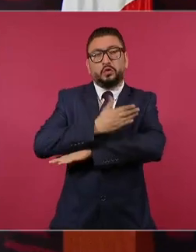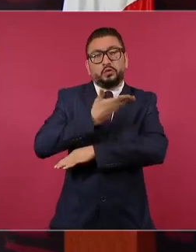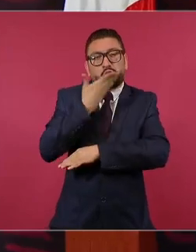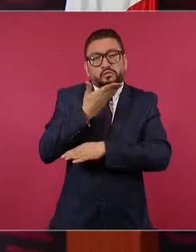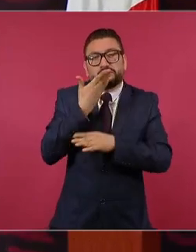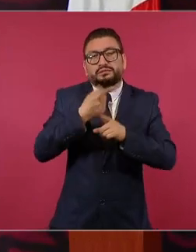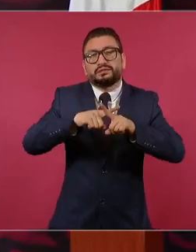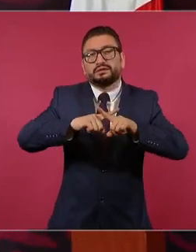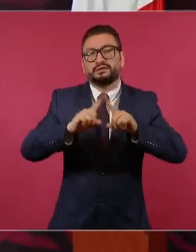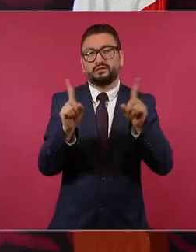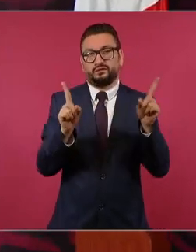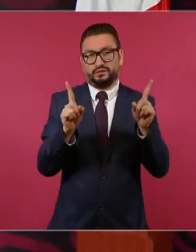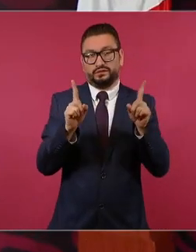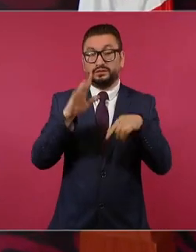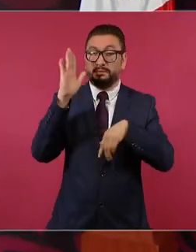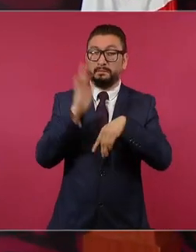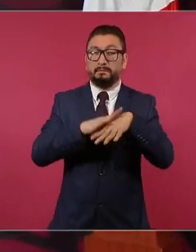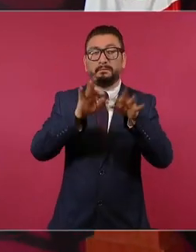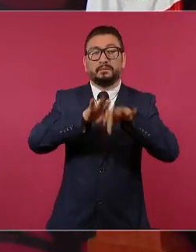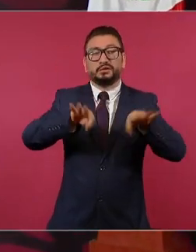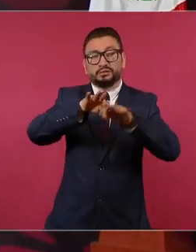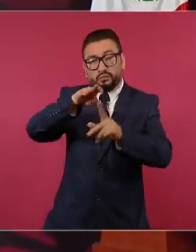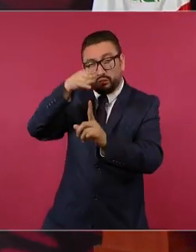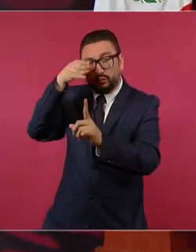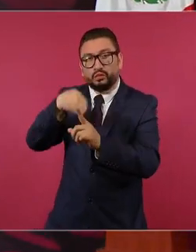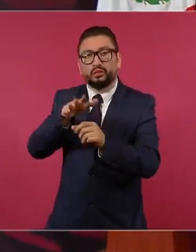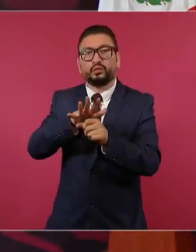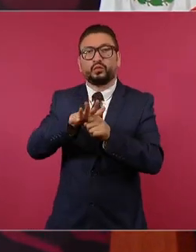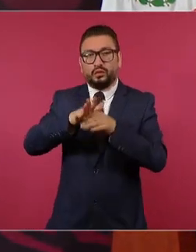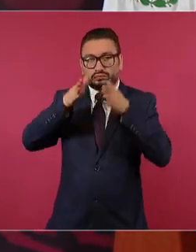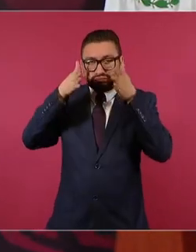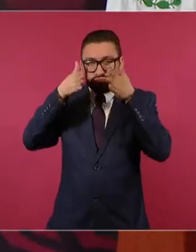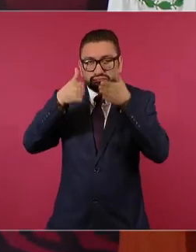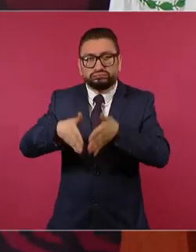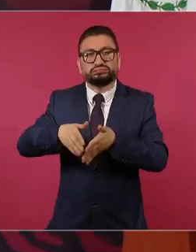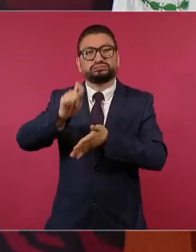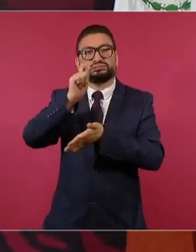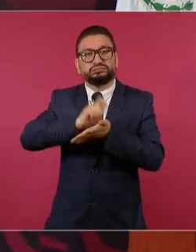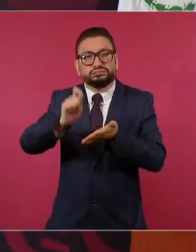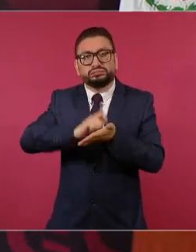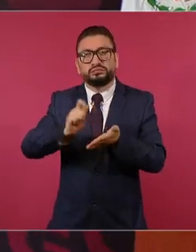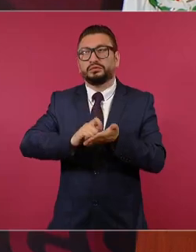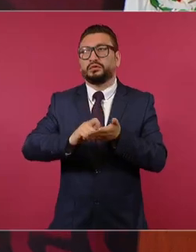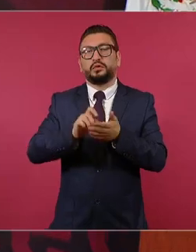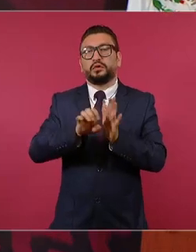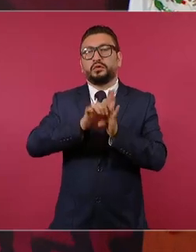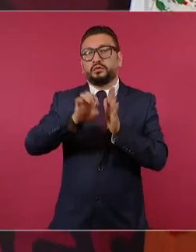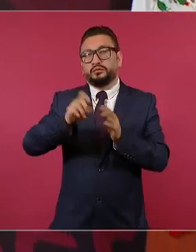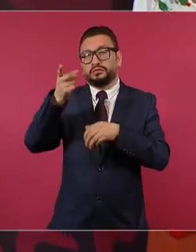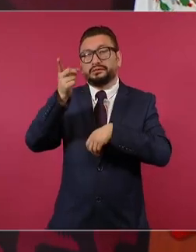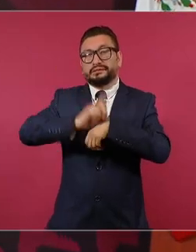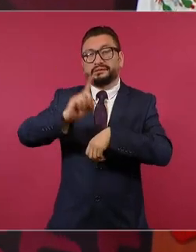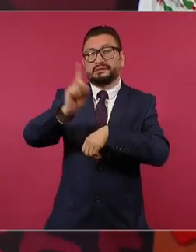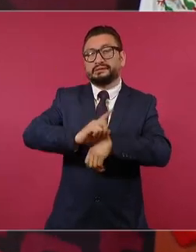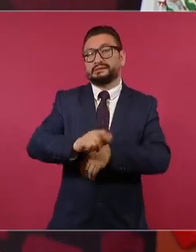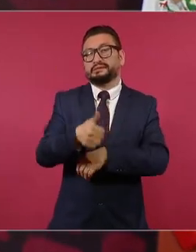y lo central va a ser escribir 6-8 horas diarias,